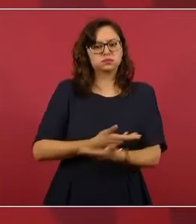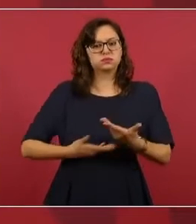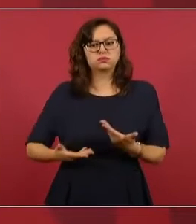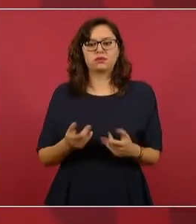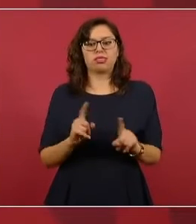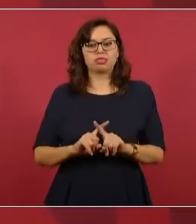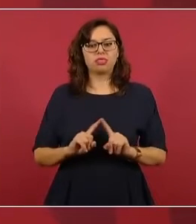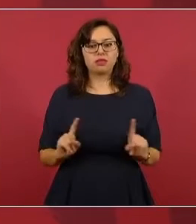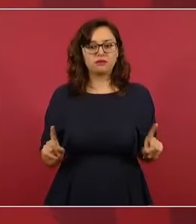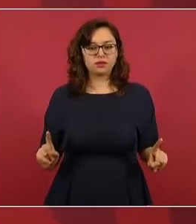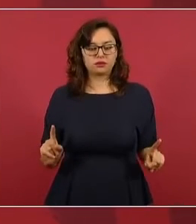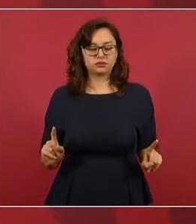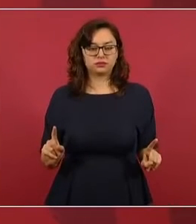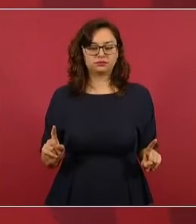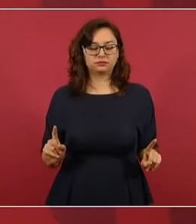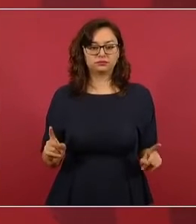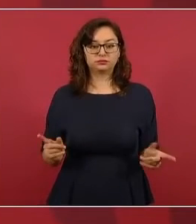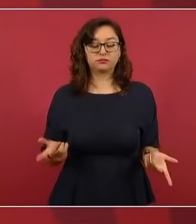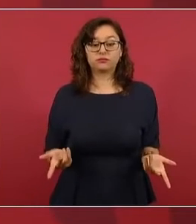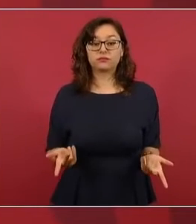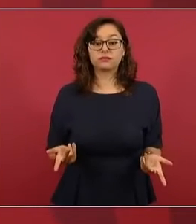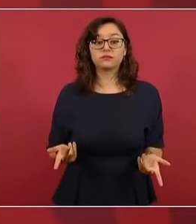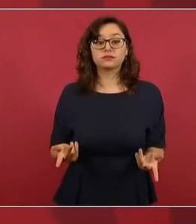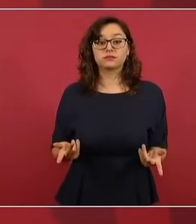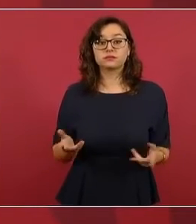A todos nos obliga